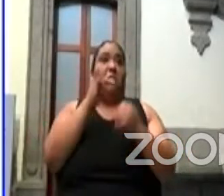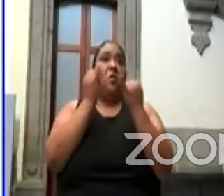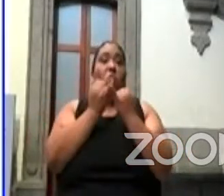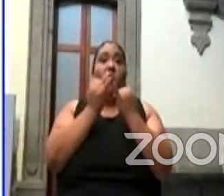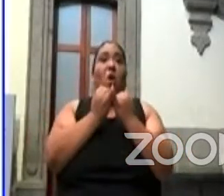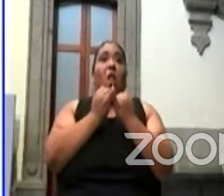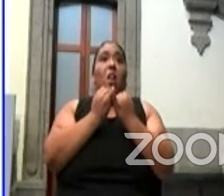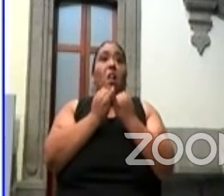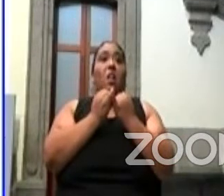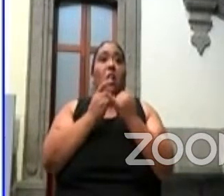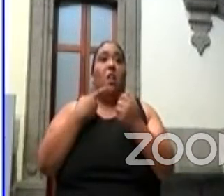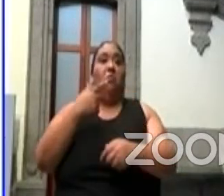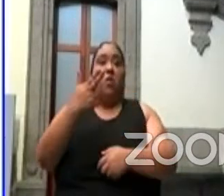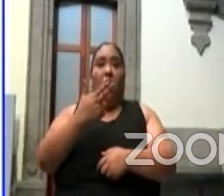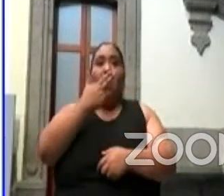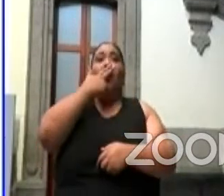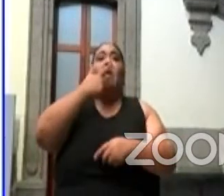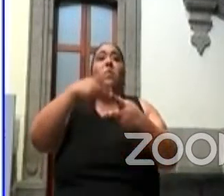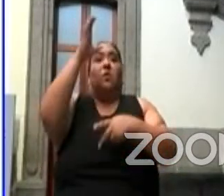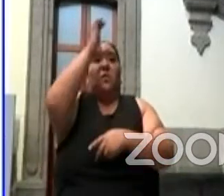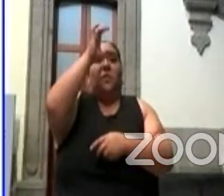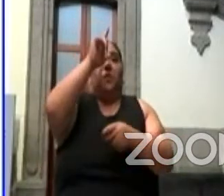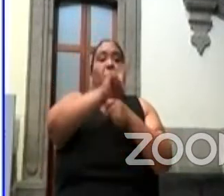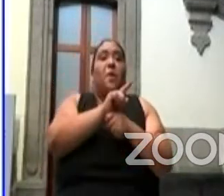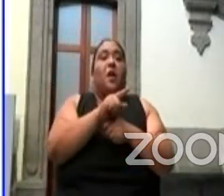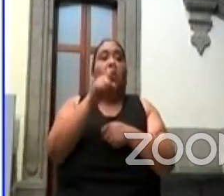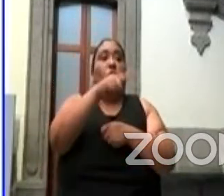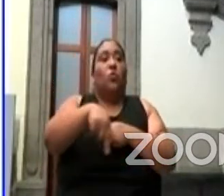patrimonio cultural. Y con esa gracia y